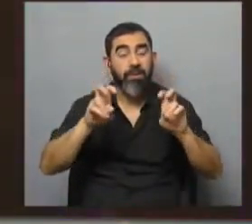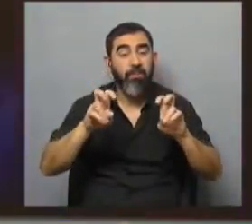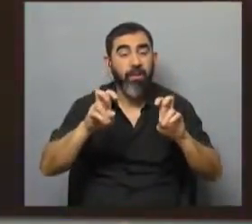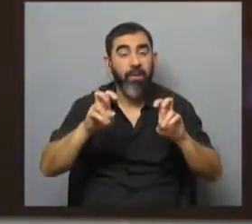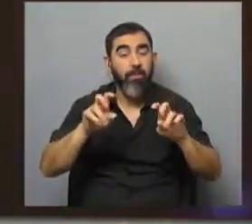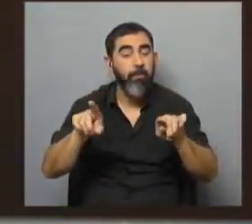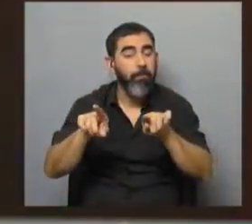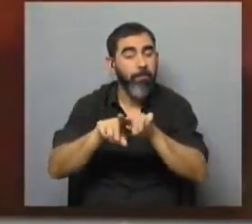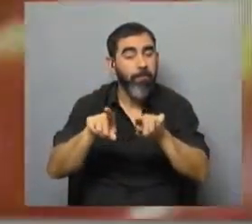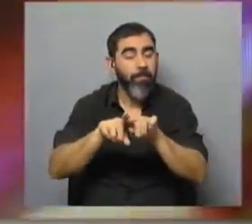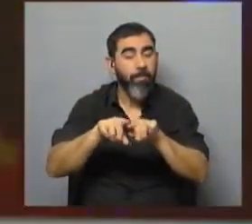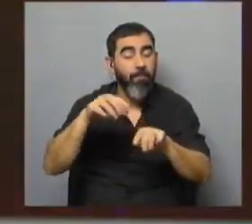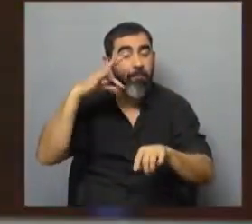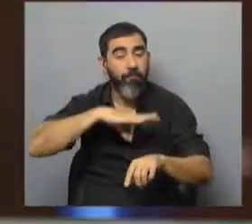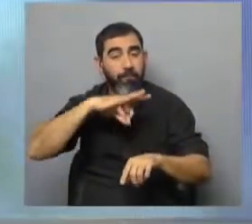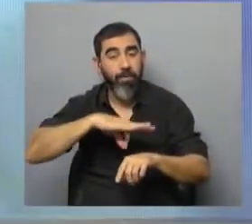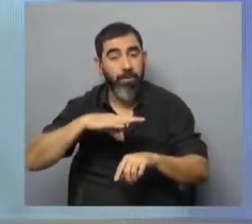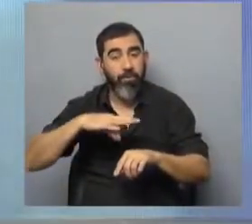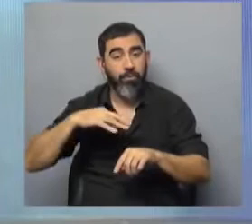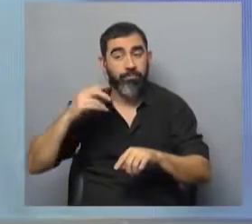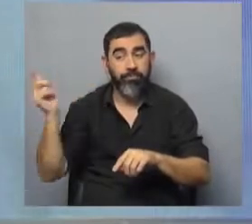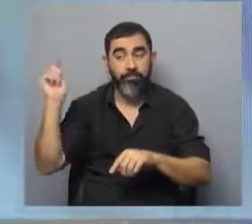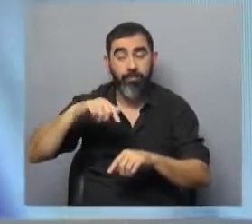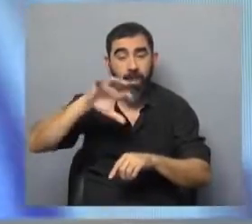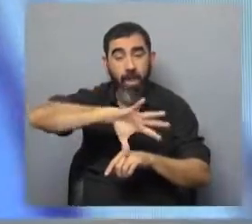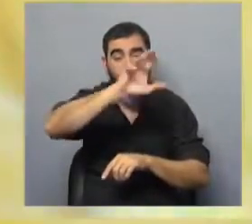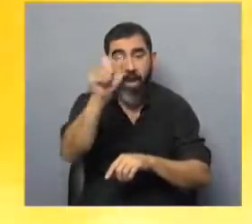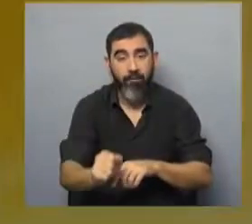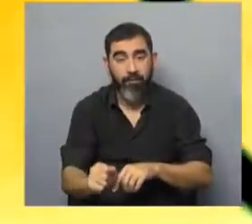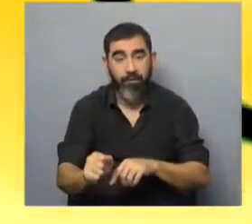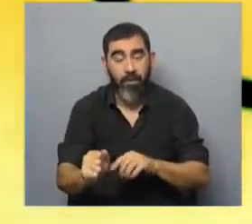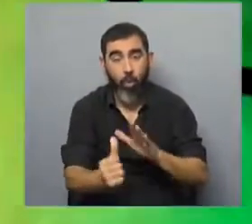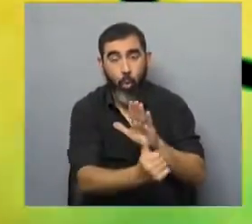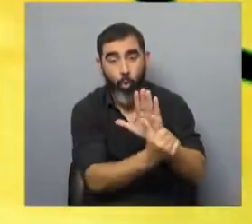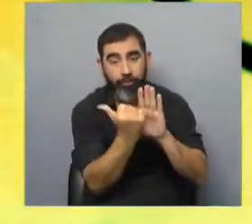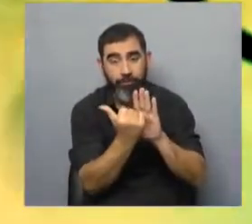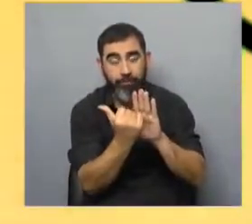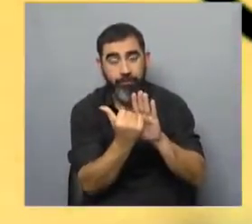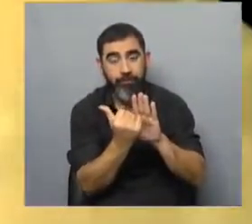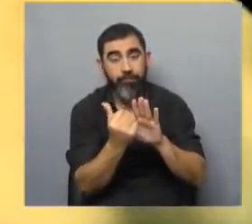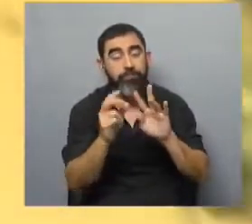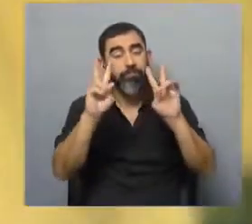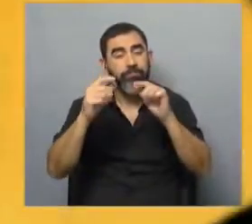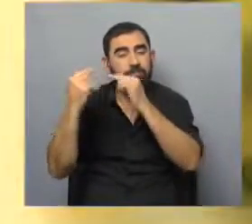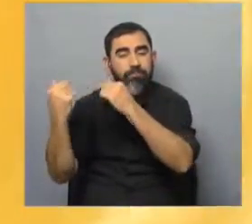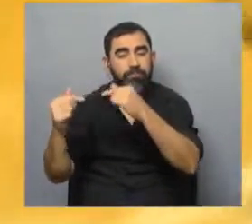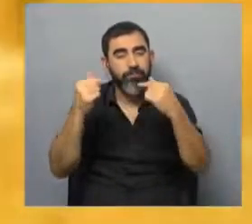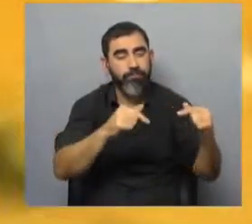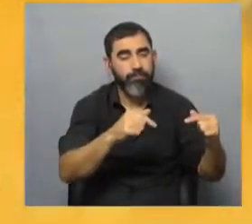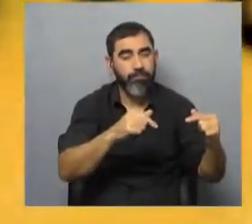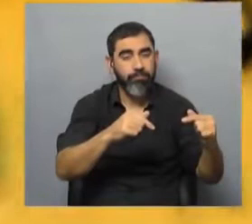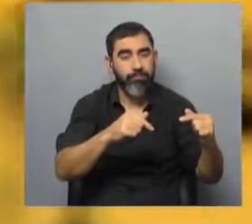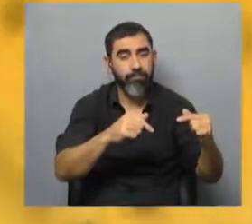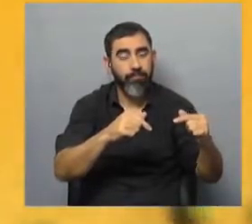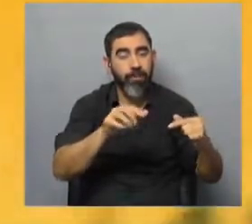más emparentado dentro de esta familia de virus con los que se originaron en África Occidental. Y tiene un comportamiento un poquito diferente con respecto a lo que era